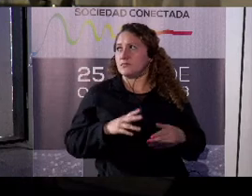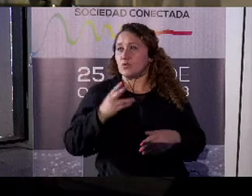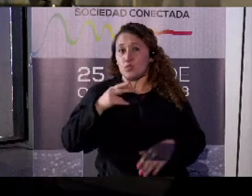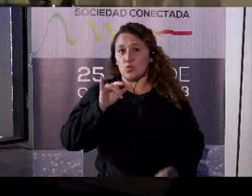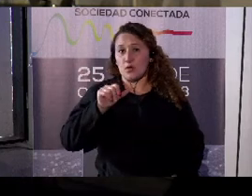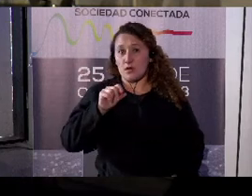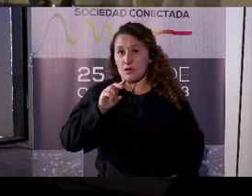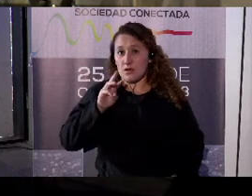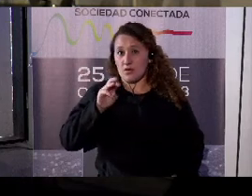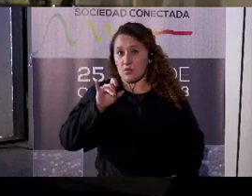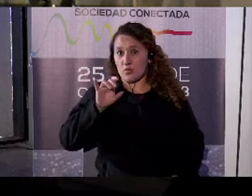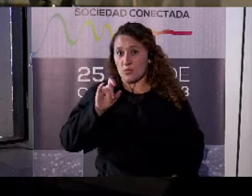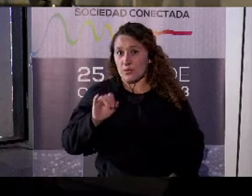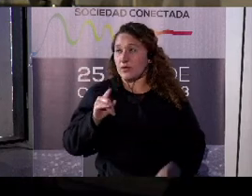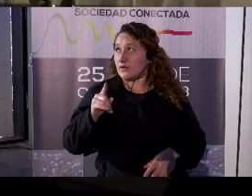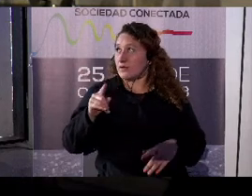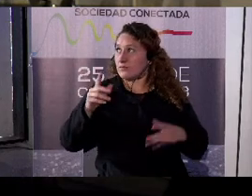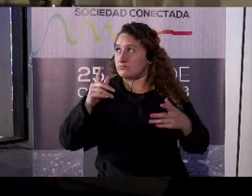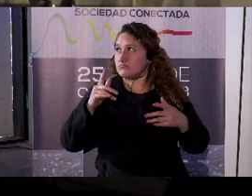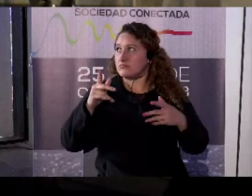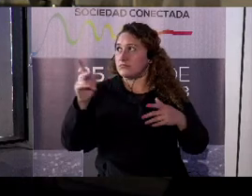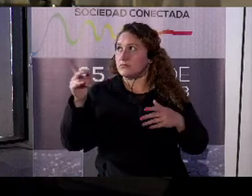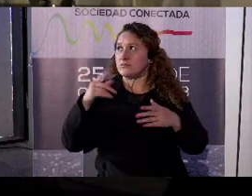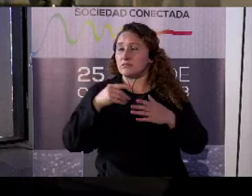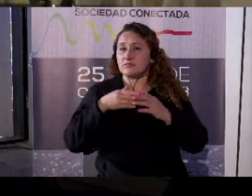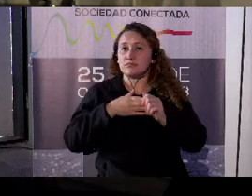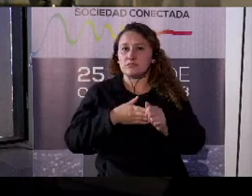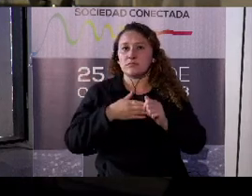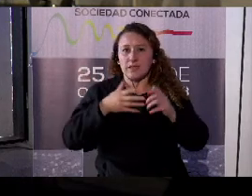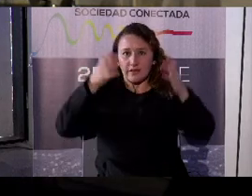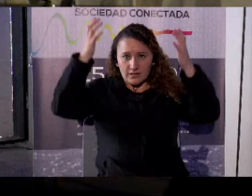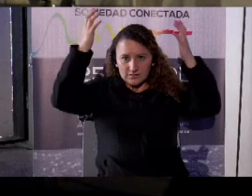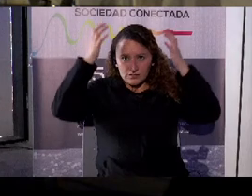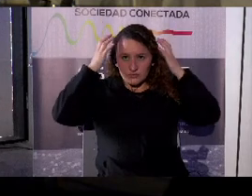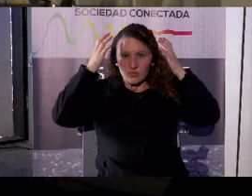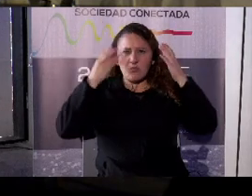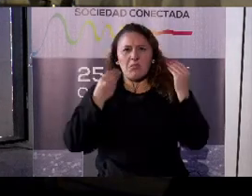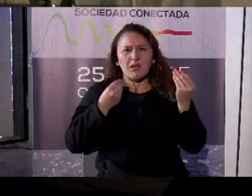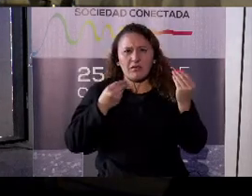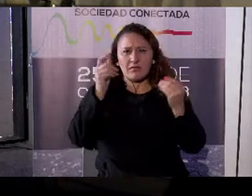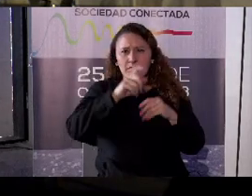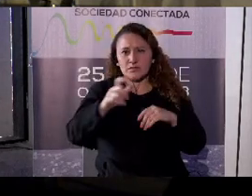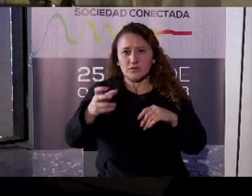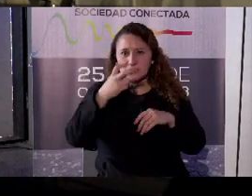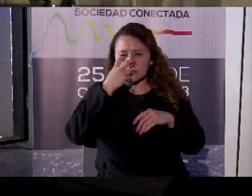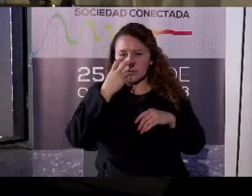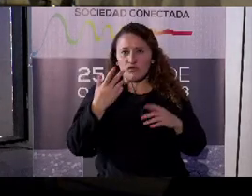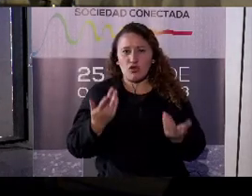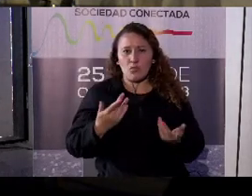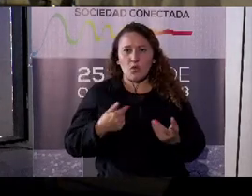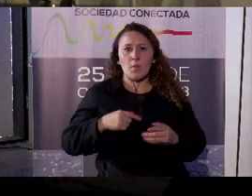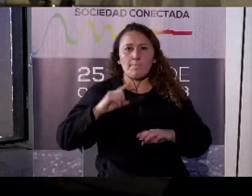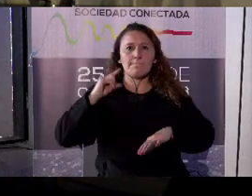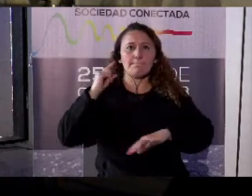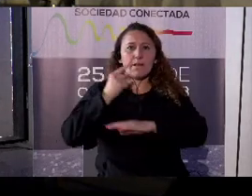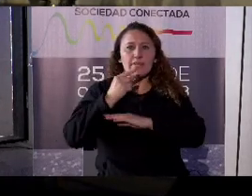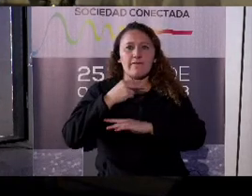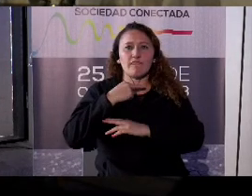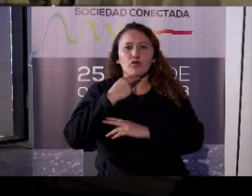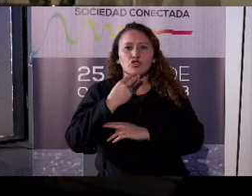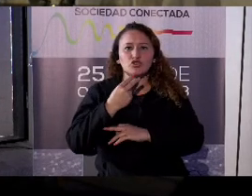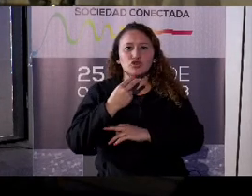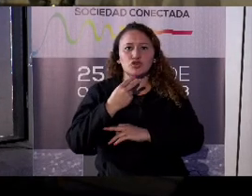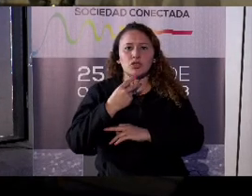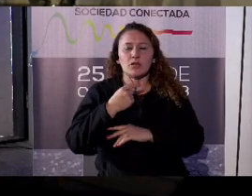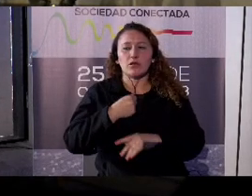para desarrollar y ya está desarrollado este casco para personas invidentes este casco eh funciona por comandos de voz la persona lo activa y